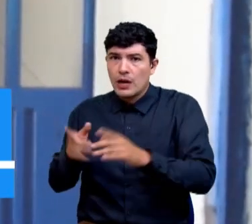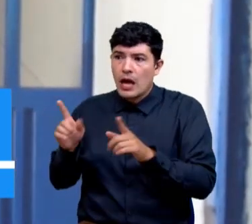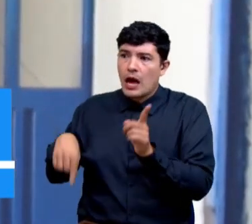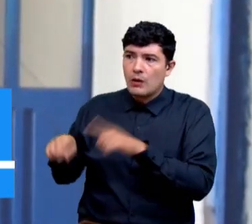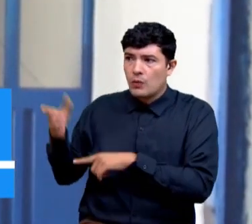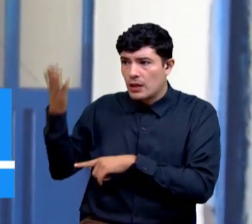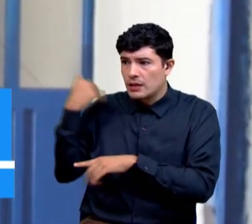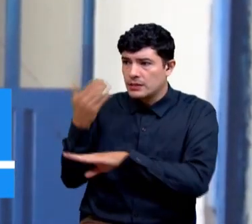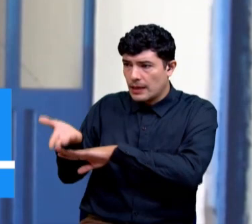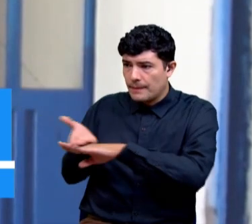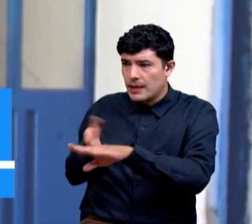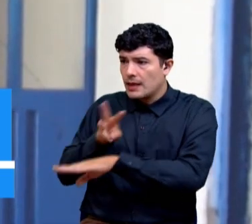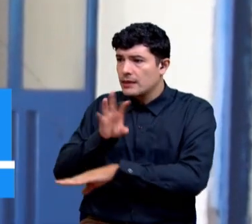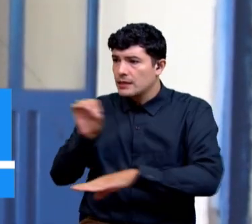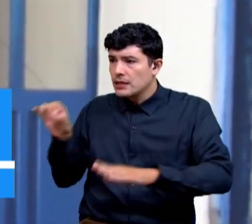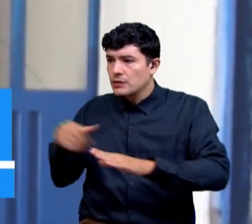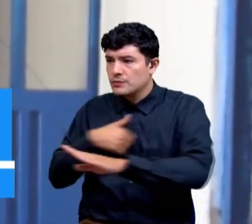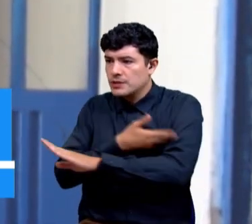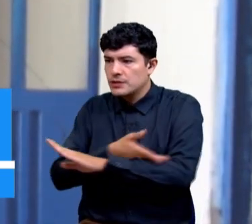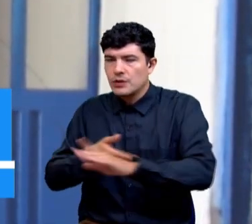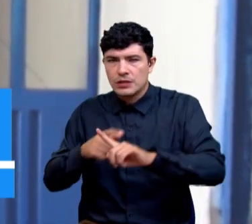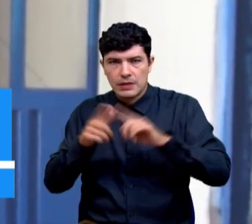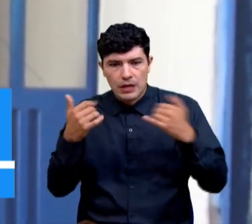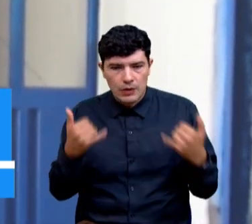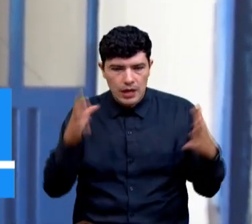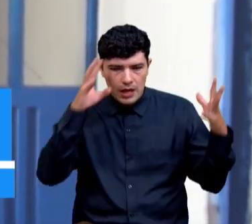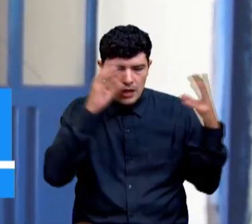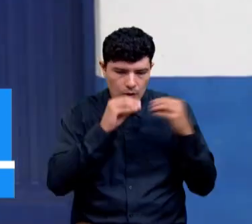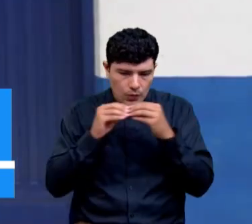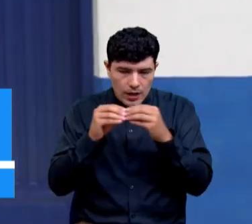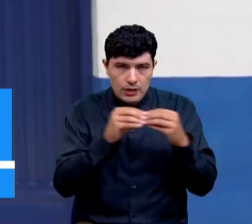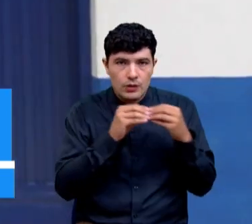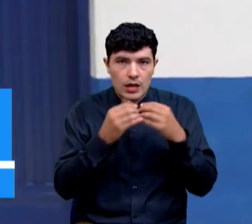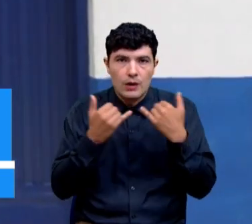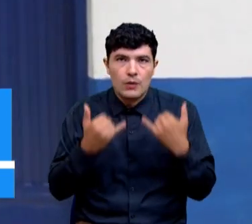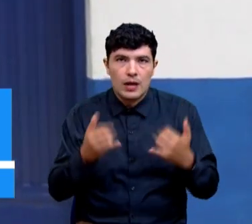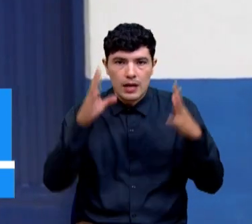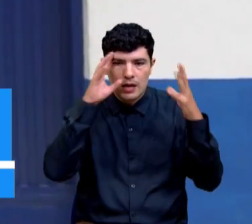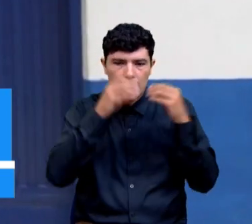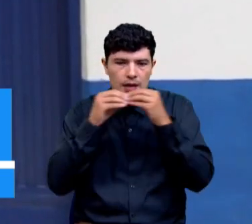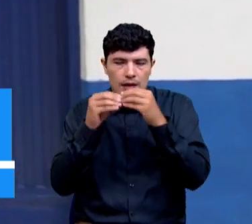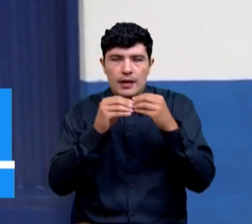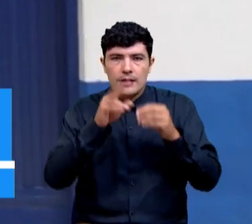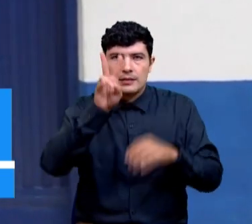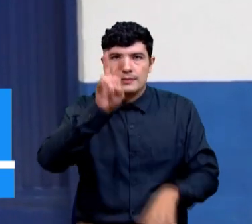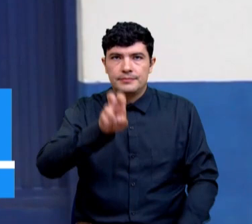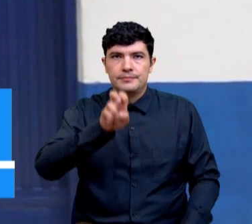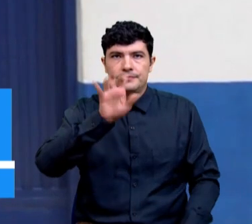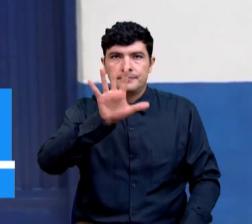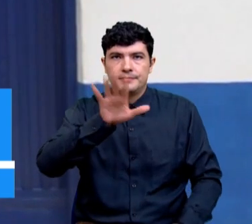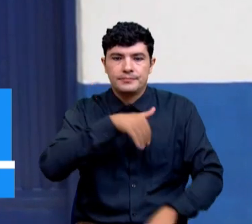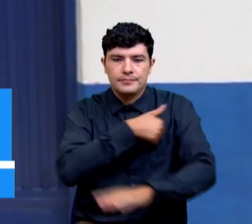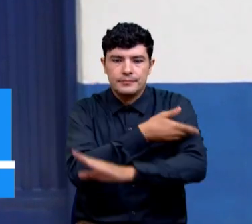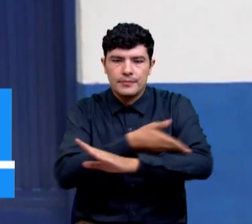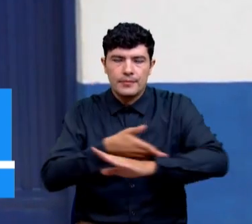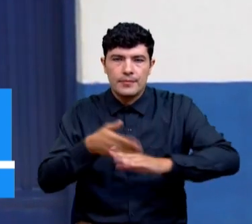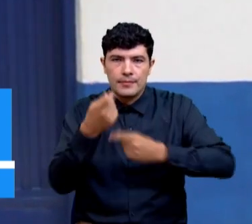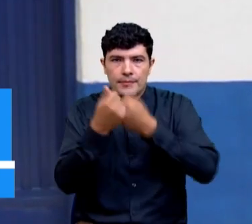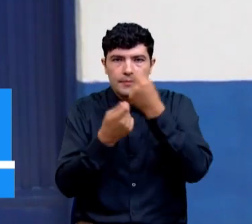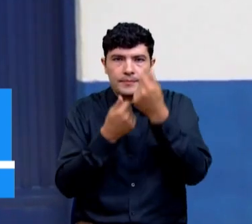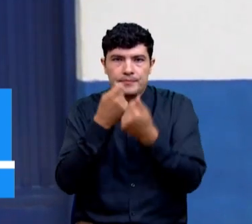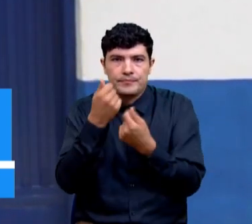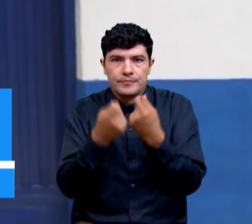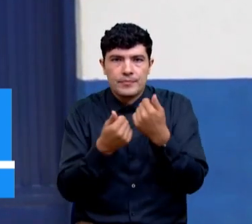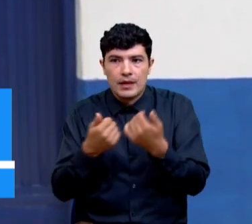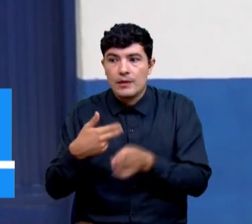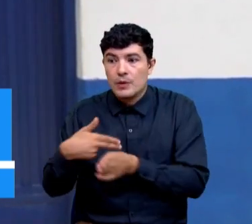300. Afortunadamente pudimos llegar a un punto de acuerdo, vamos a firmar un convenio por 75 millones de pesos,